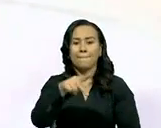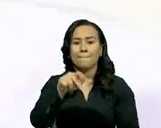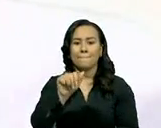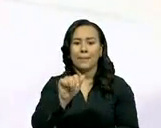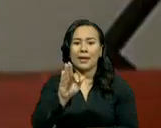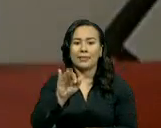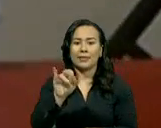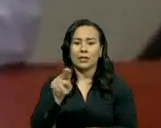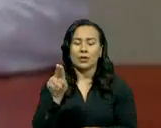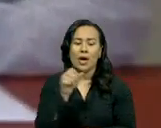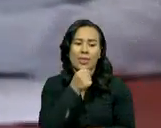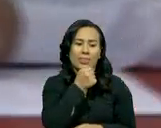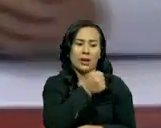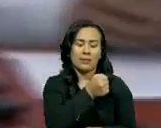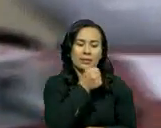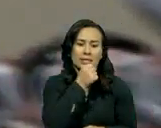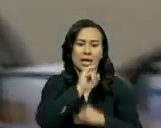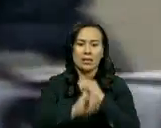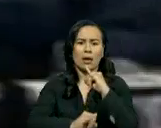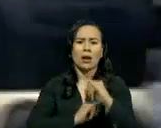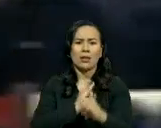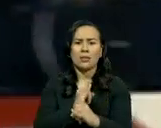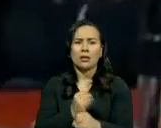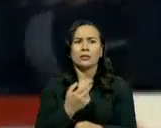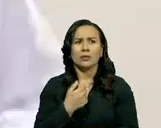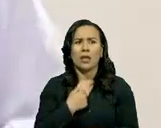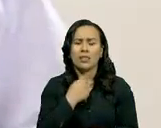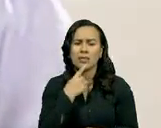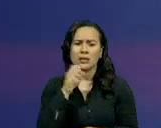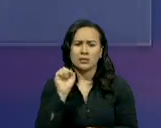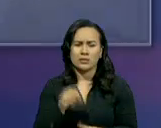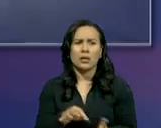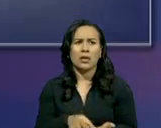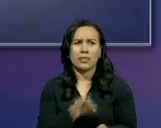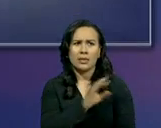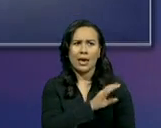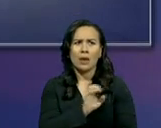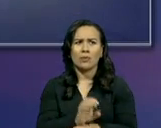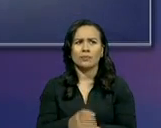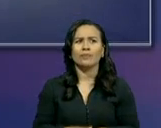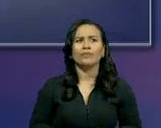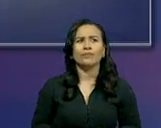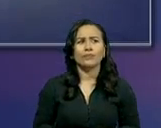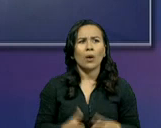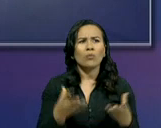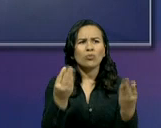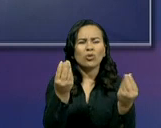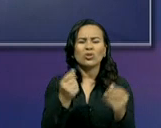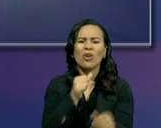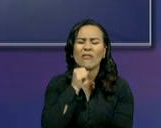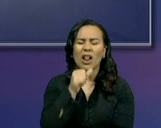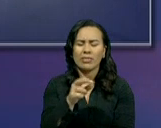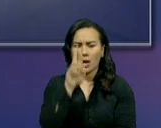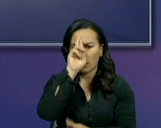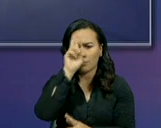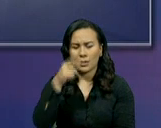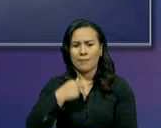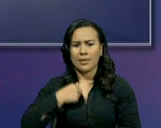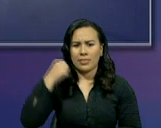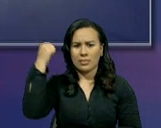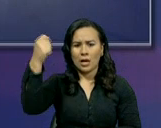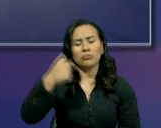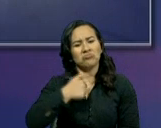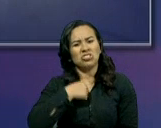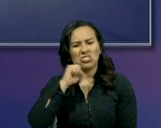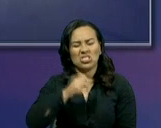medio internacional expresó estar considerando abandonar Ecuador. Hay tanta ilegalidad, tanto abuso del derecho, que yo sí tengo que